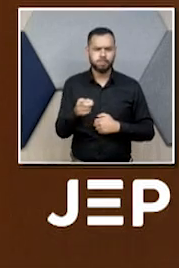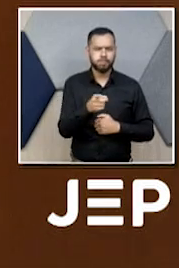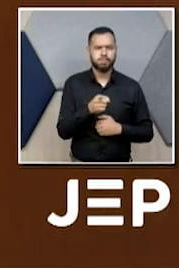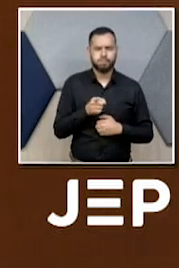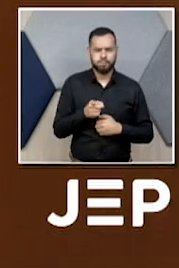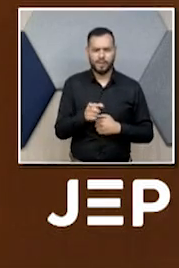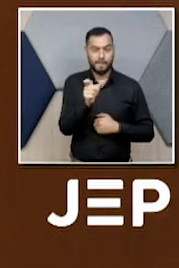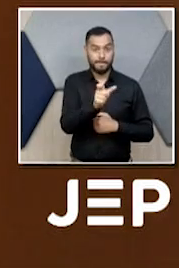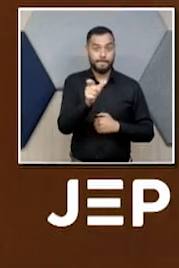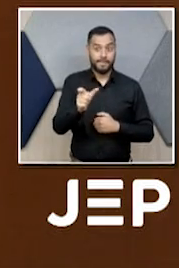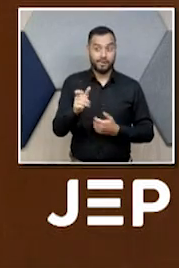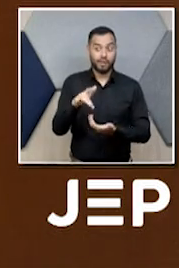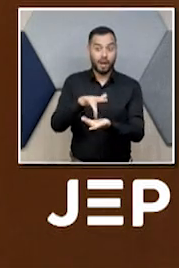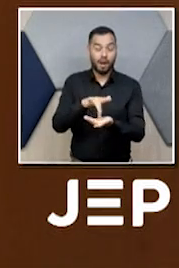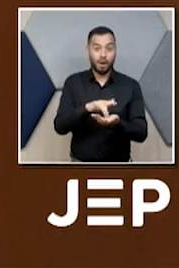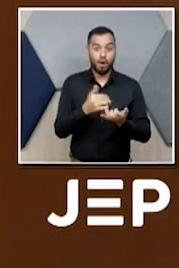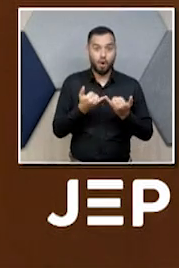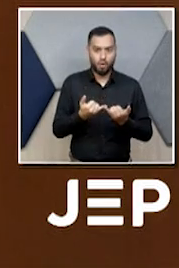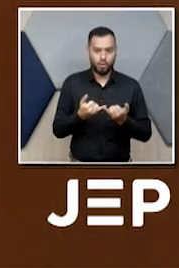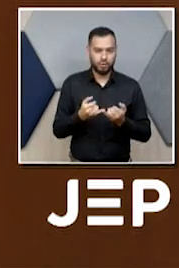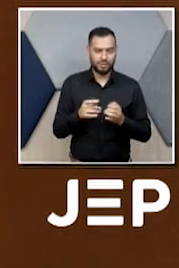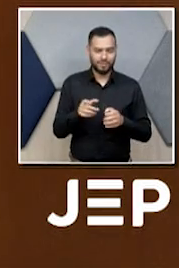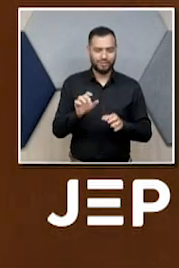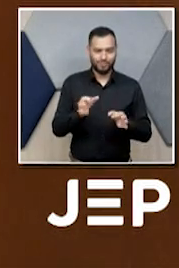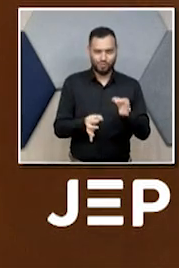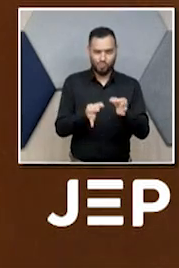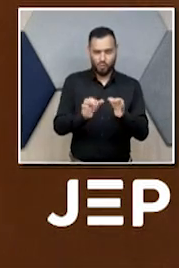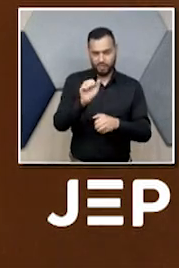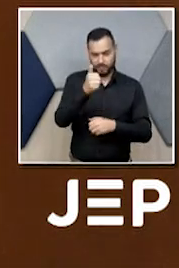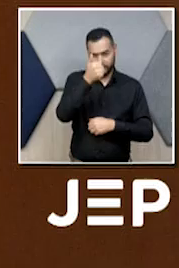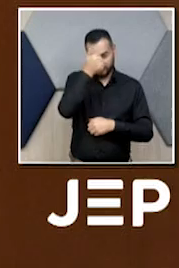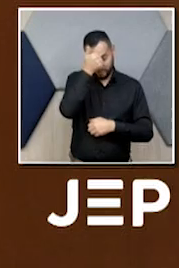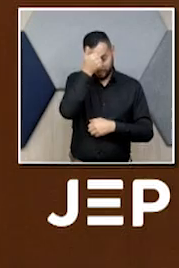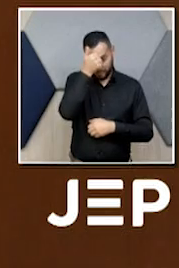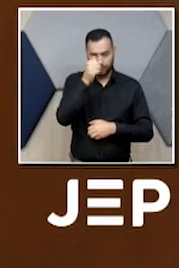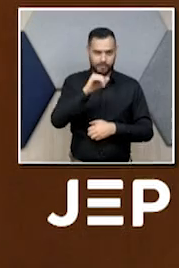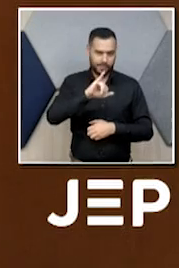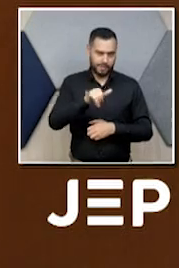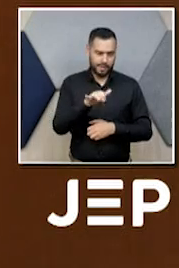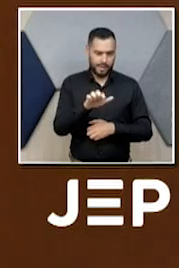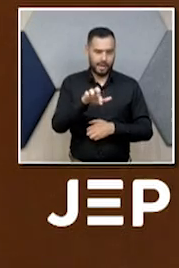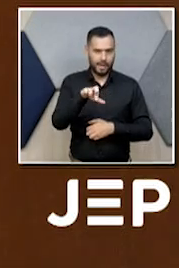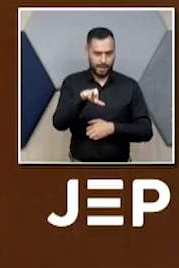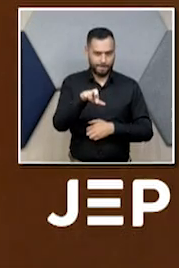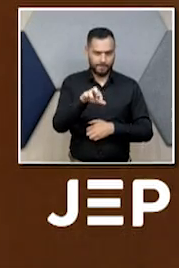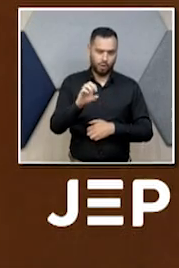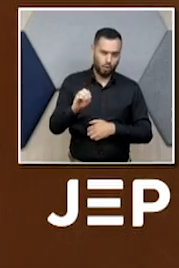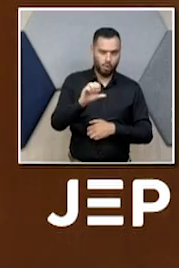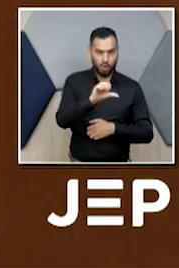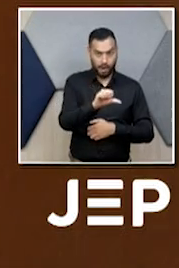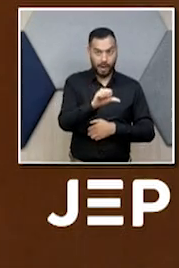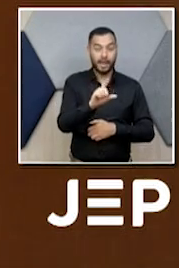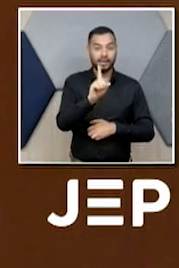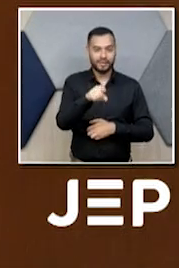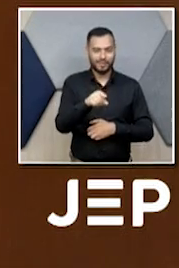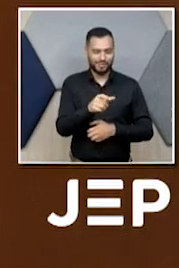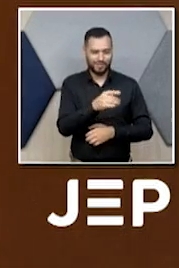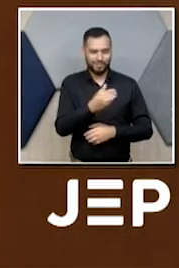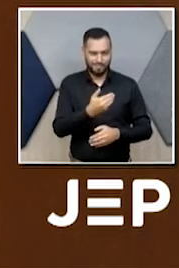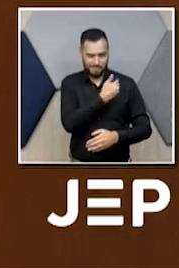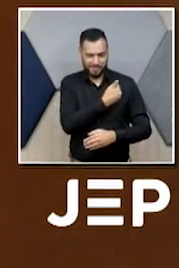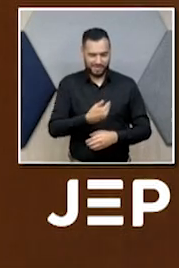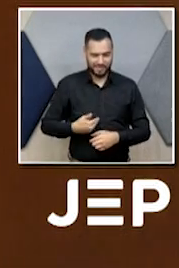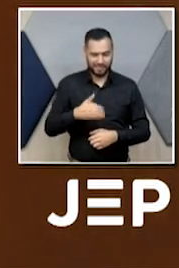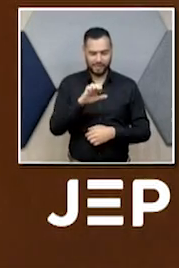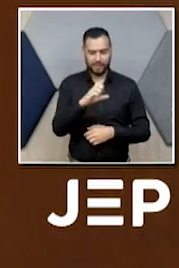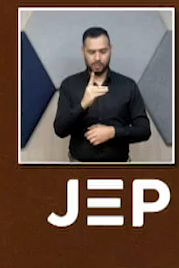presencia de las magistradas y magistrados de la jurisdicción y, por supuesto, el magistrado Eduardo Cifuentes y la magistrada Alexandra Sandoval, quienes